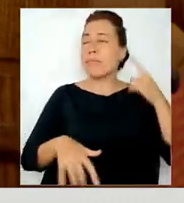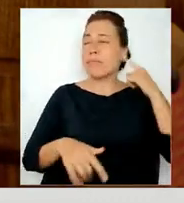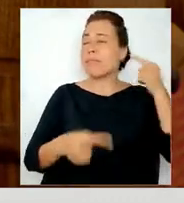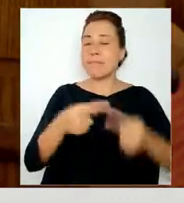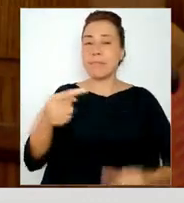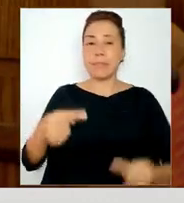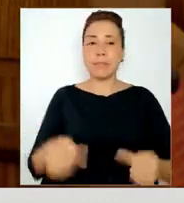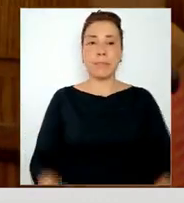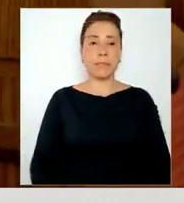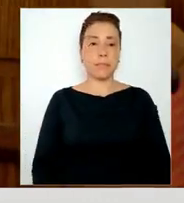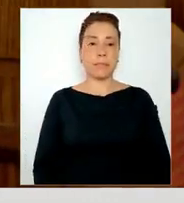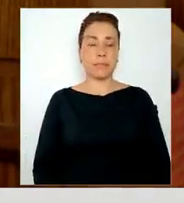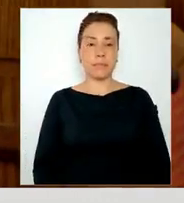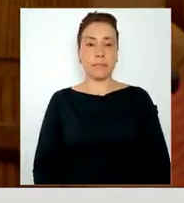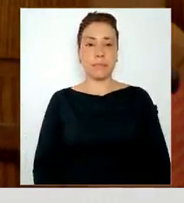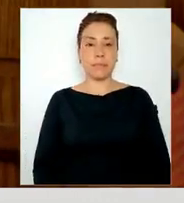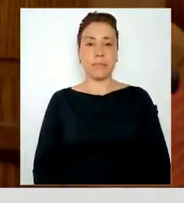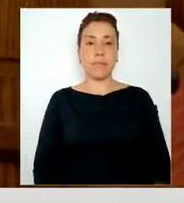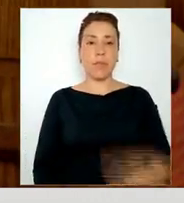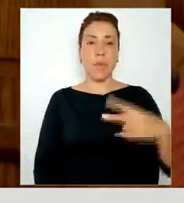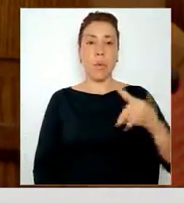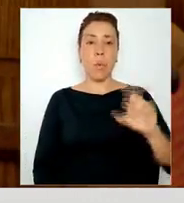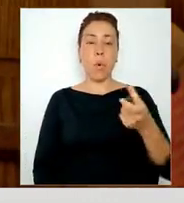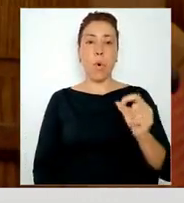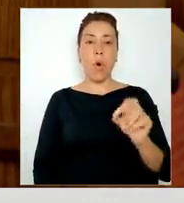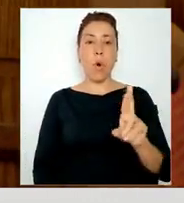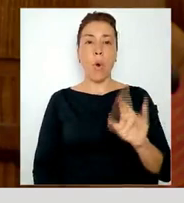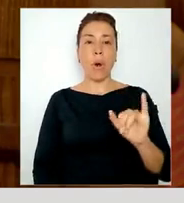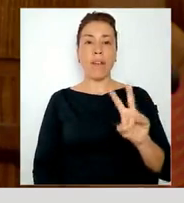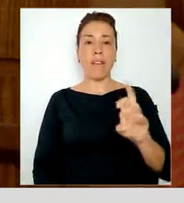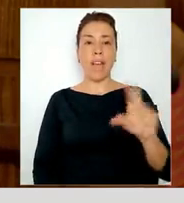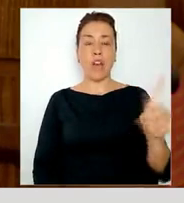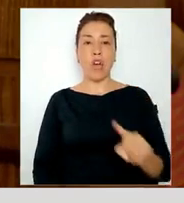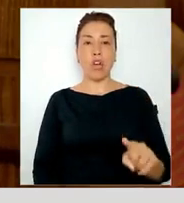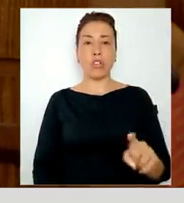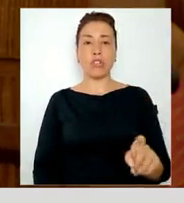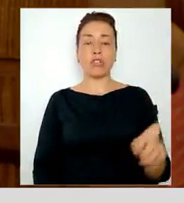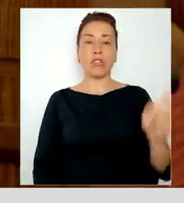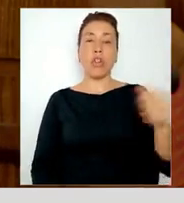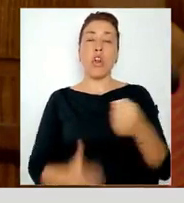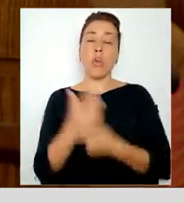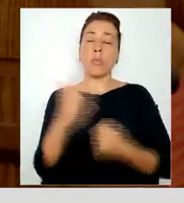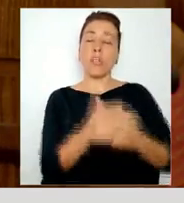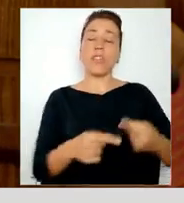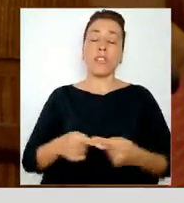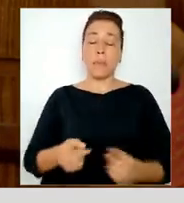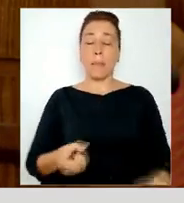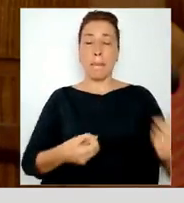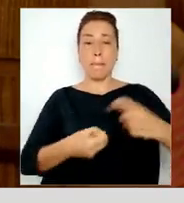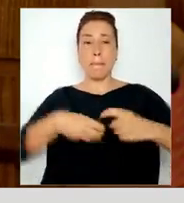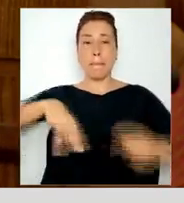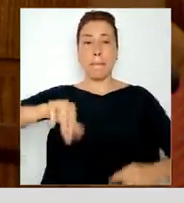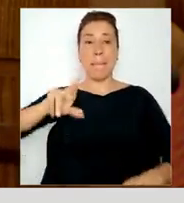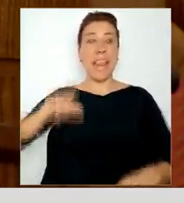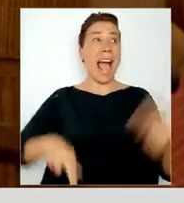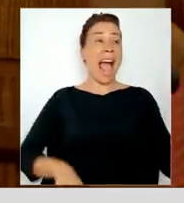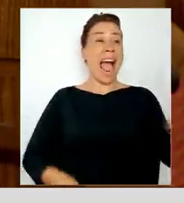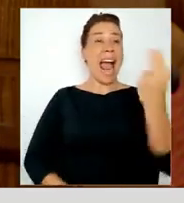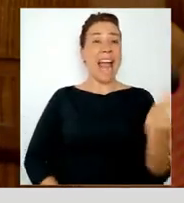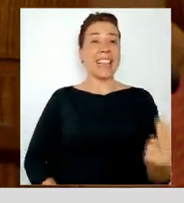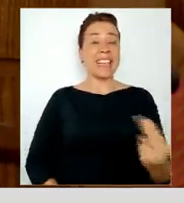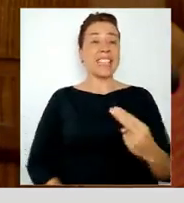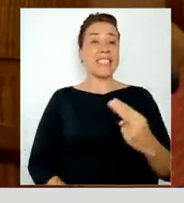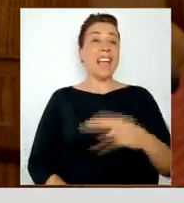hubo rigueros Gómez un luchador social militante del mir y artista del pueblo vecino de Gómez Carreño